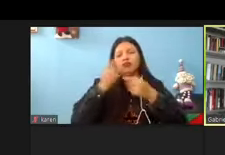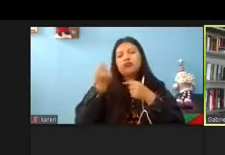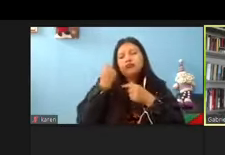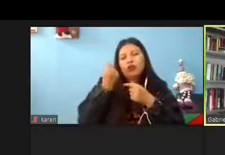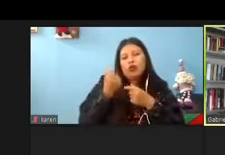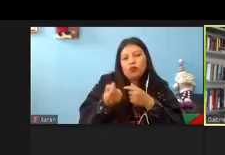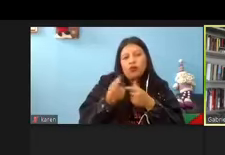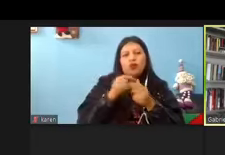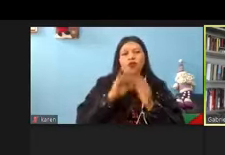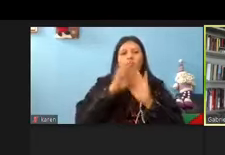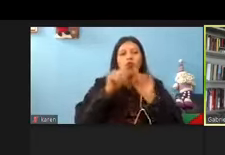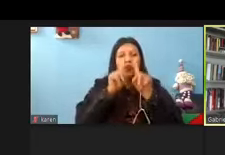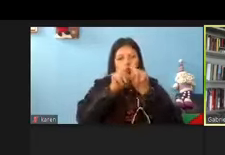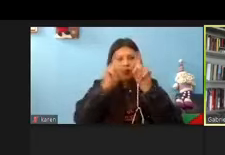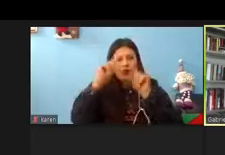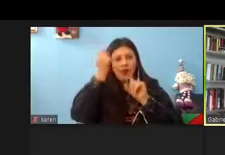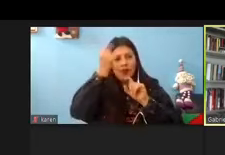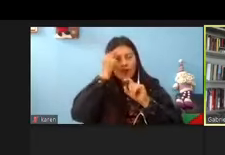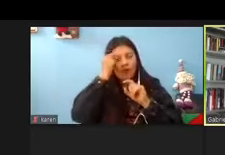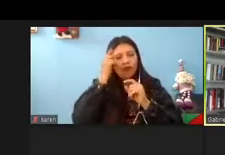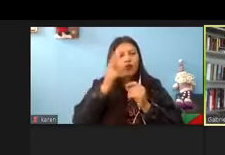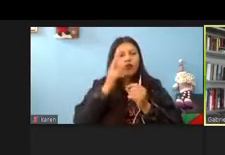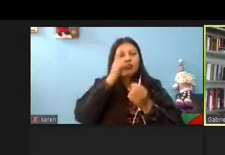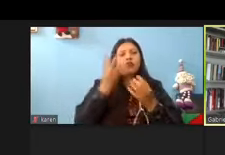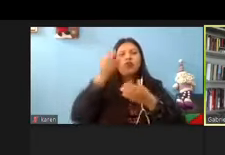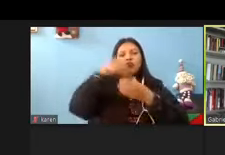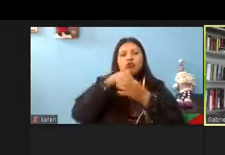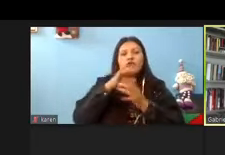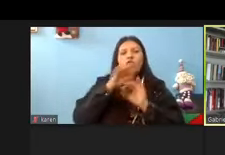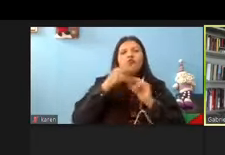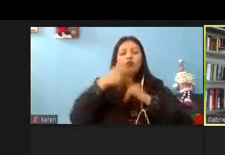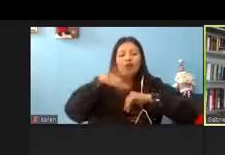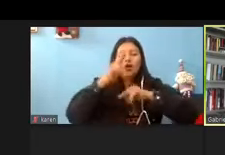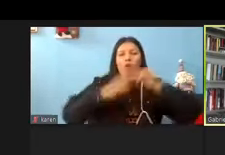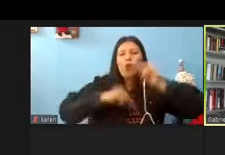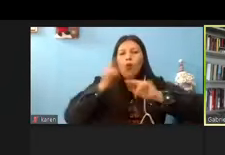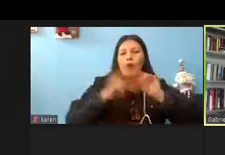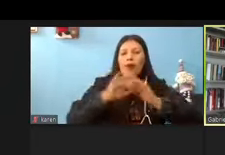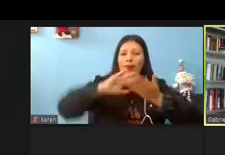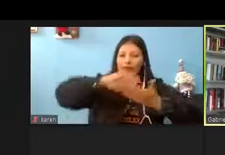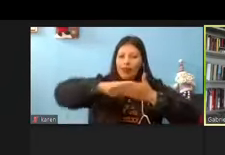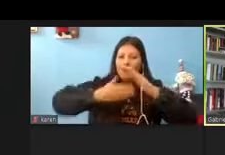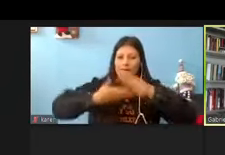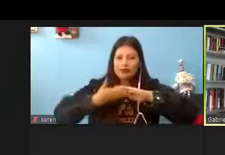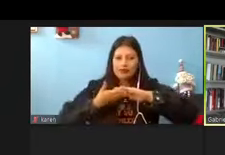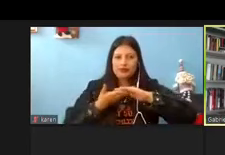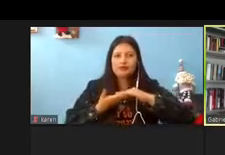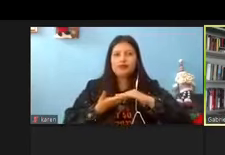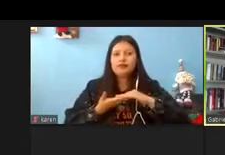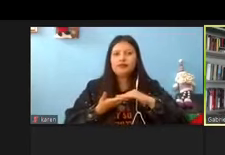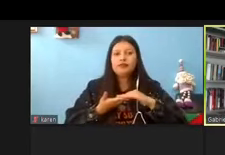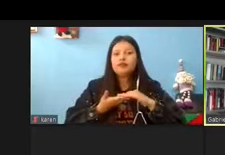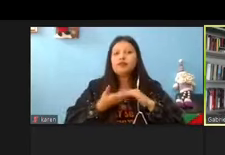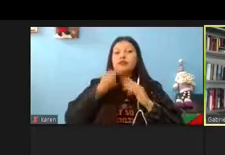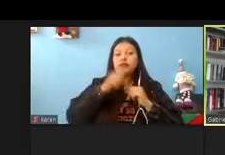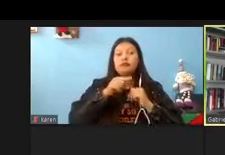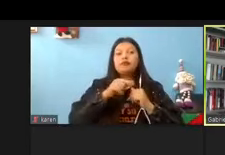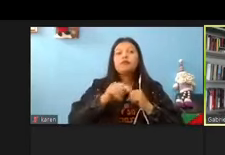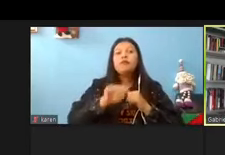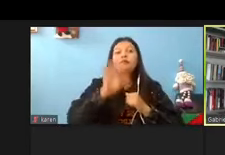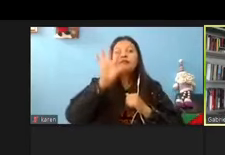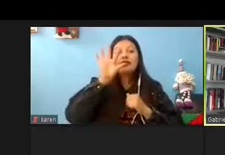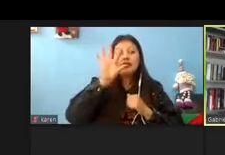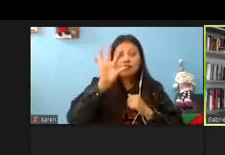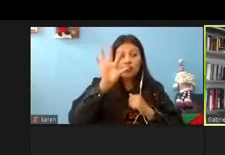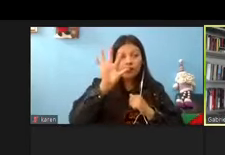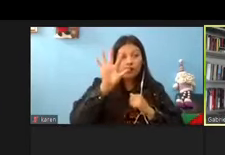lleva por título Memorias, Patrimonios Plurales y Construcción de Paz. Este es un eje que tuvo cinco mesas distintas.